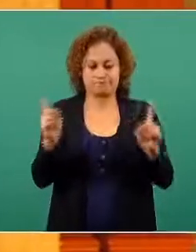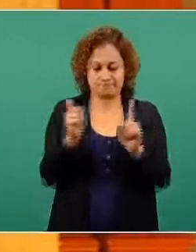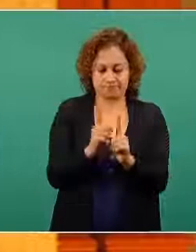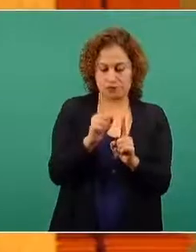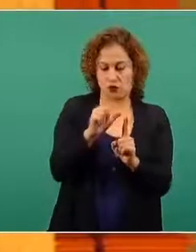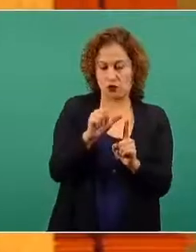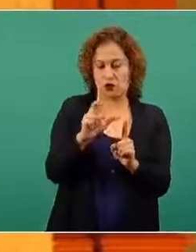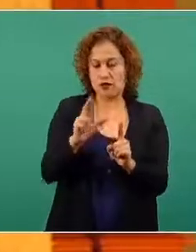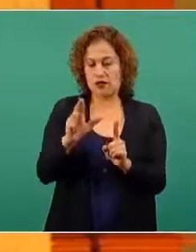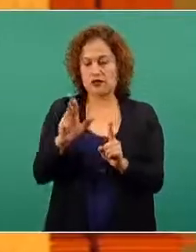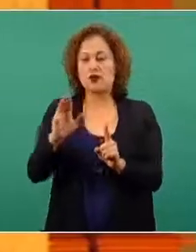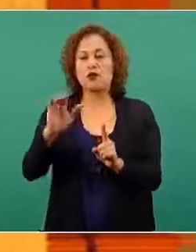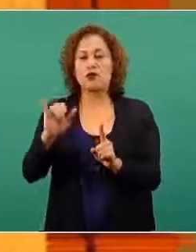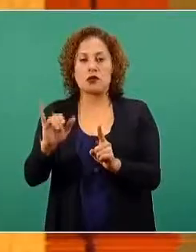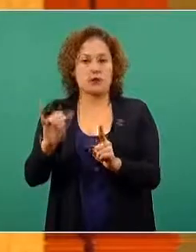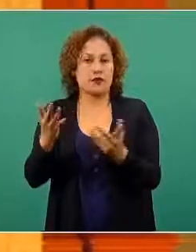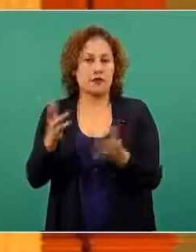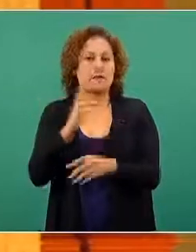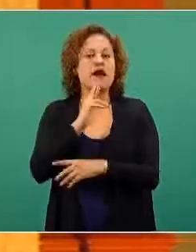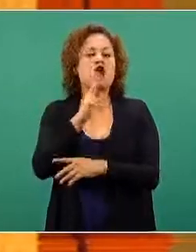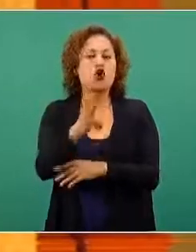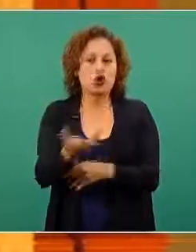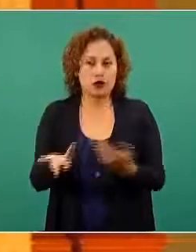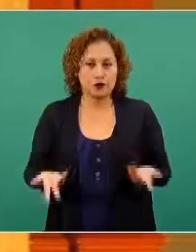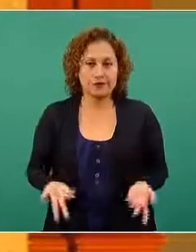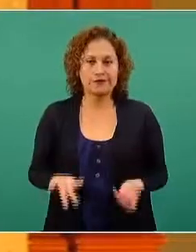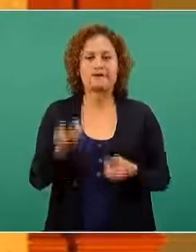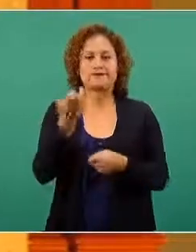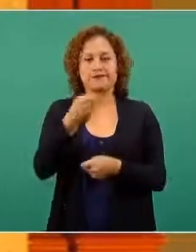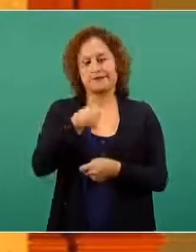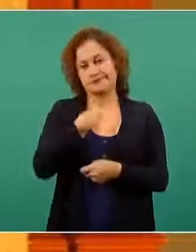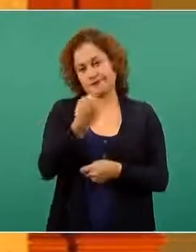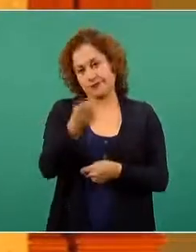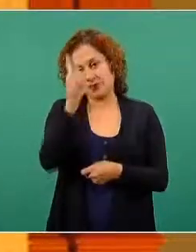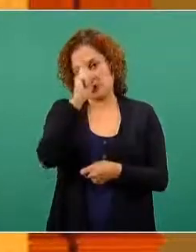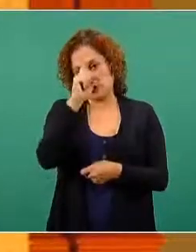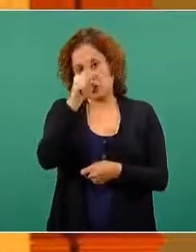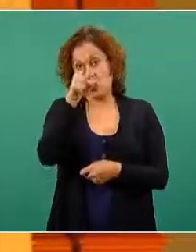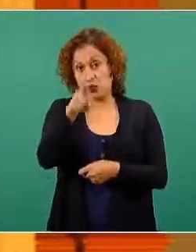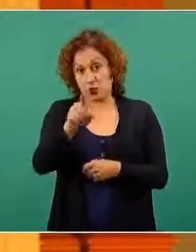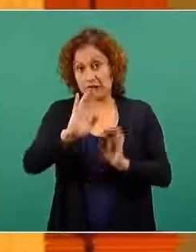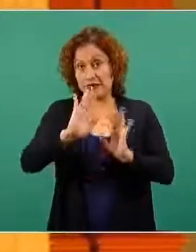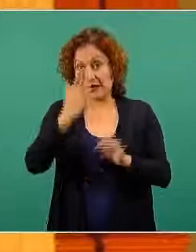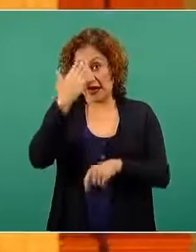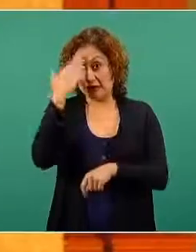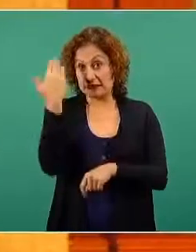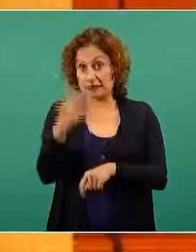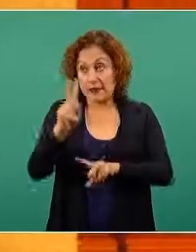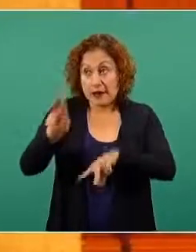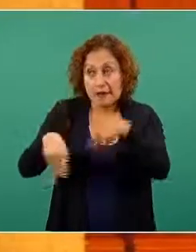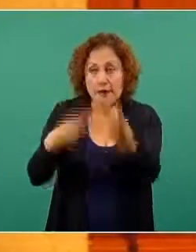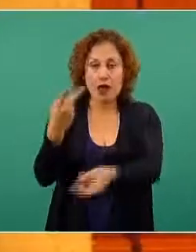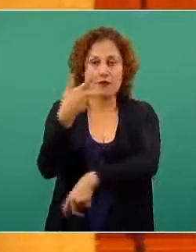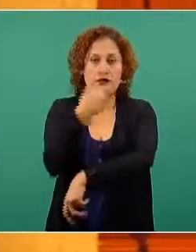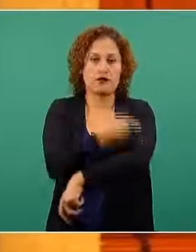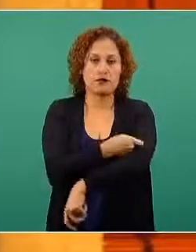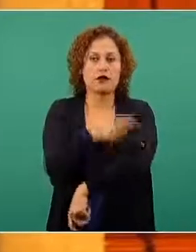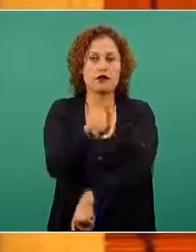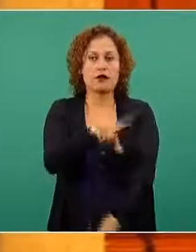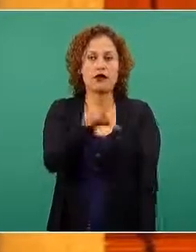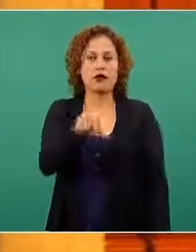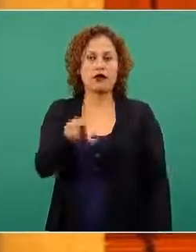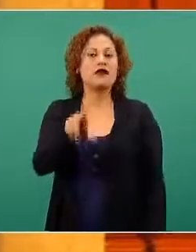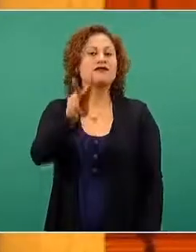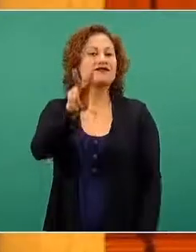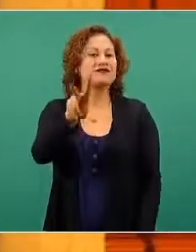tenemos una vacunación más eficiente. Recomendación para usted, no deje pasar el tiempo. Cuando sea su día de